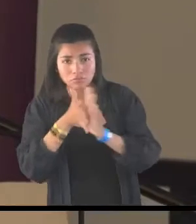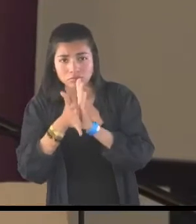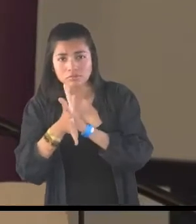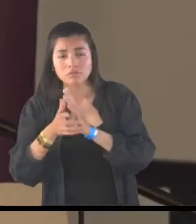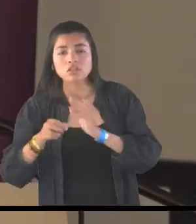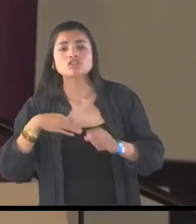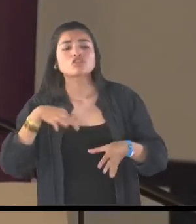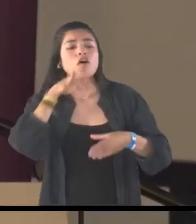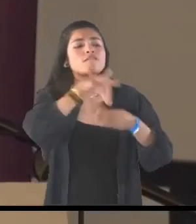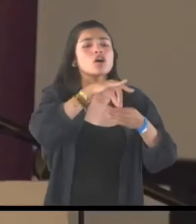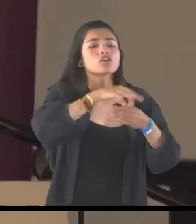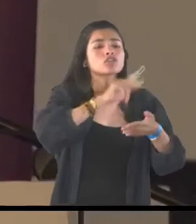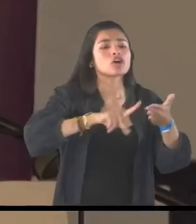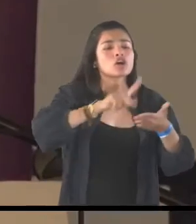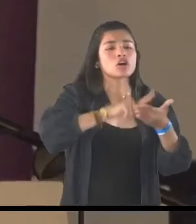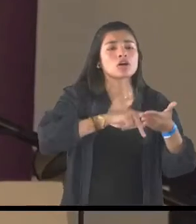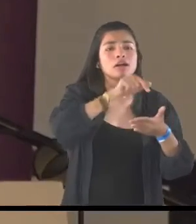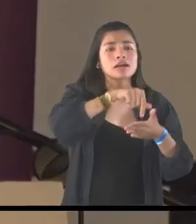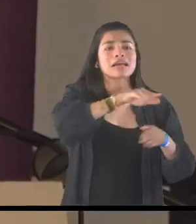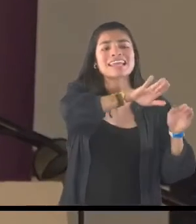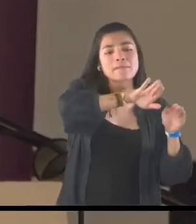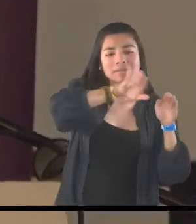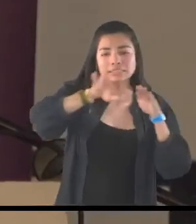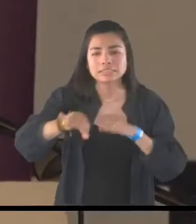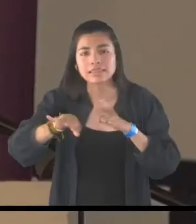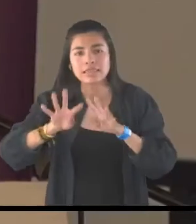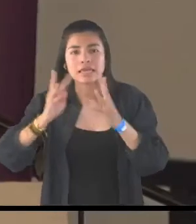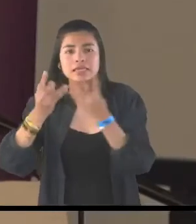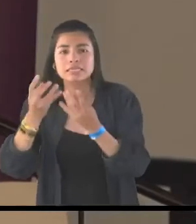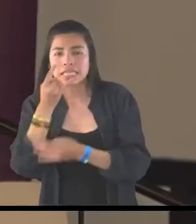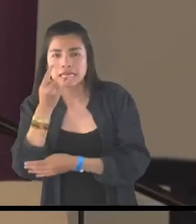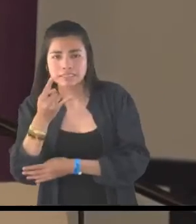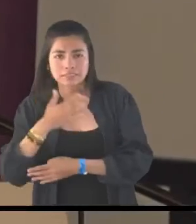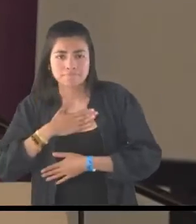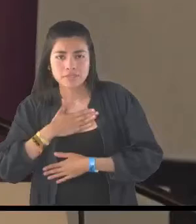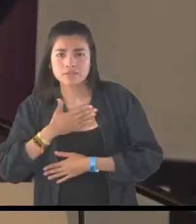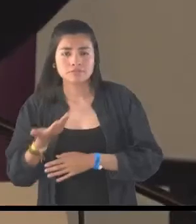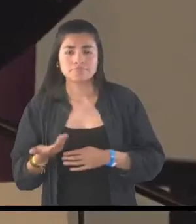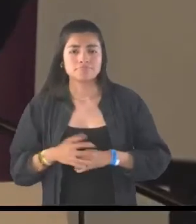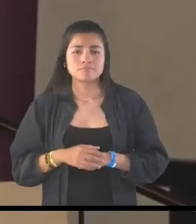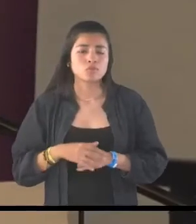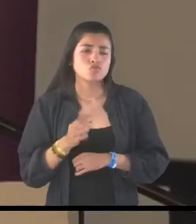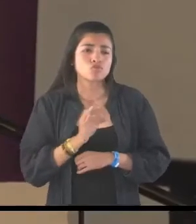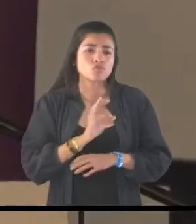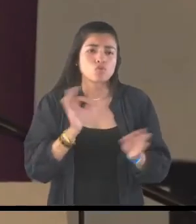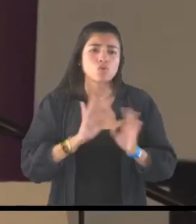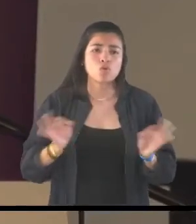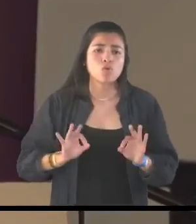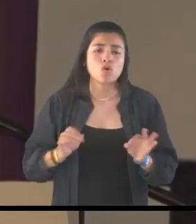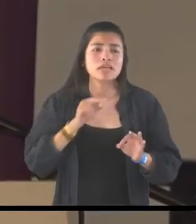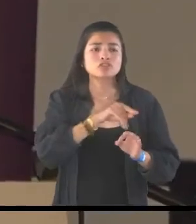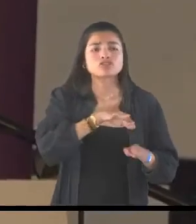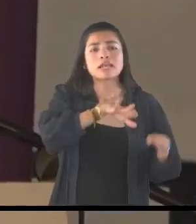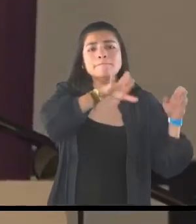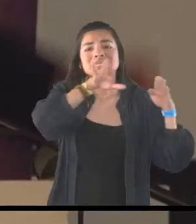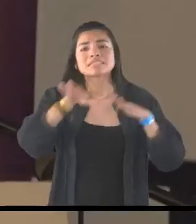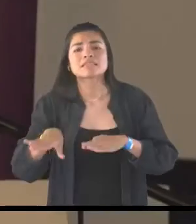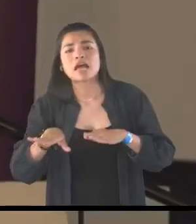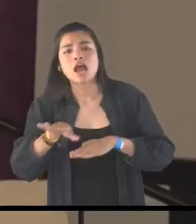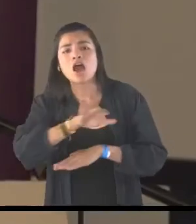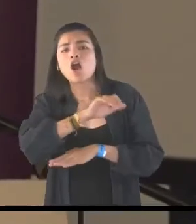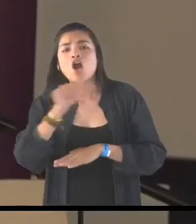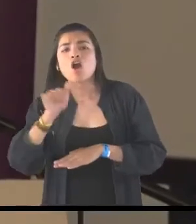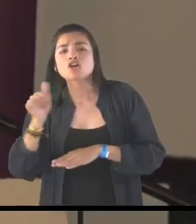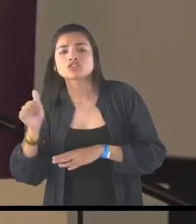me representa y representa mis intereses en el Congreso. No, votamos por ellos y ellos llegan a representar intereses de